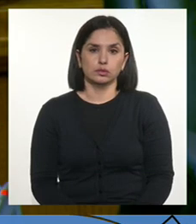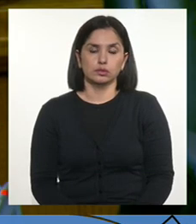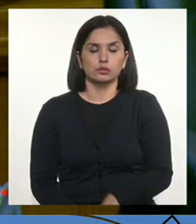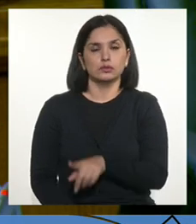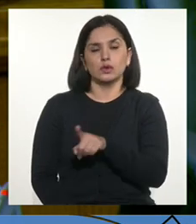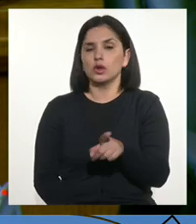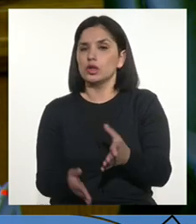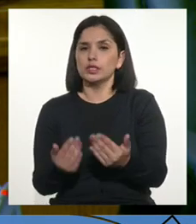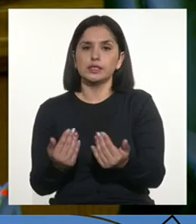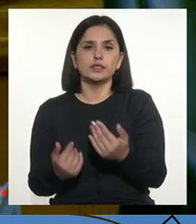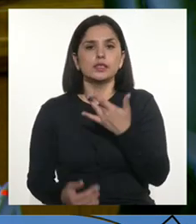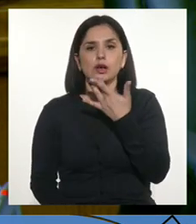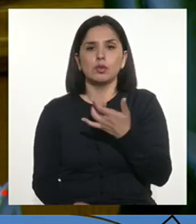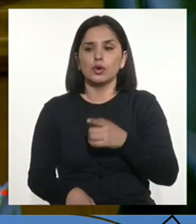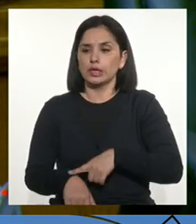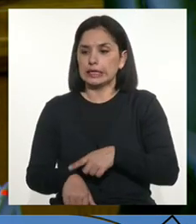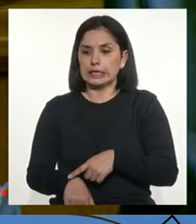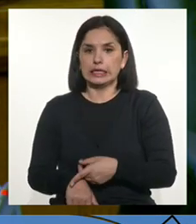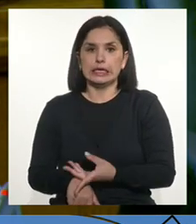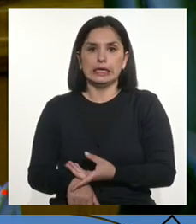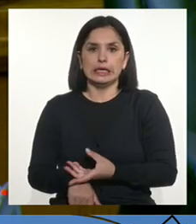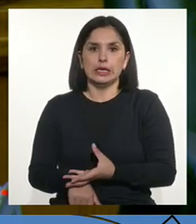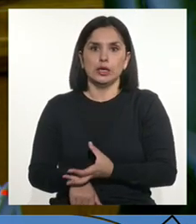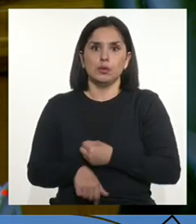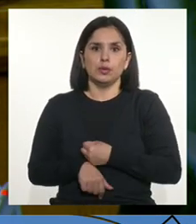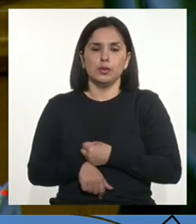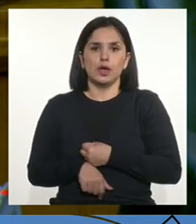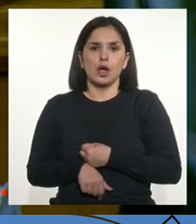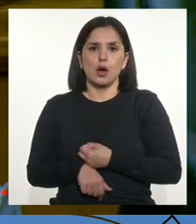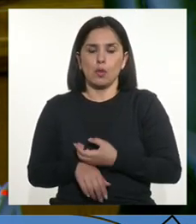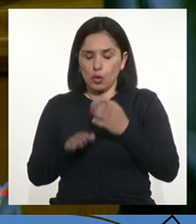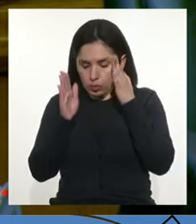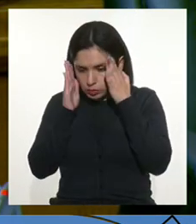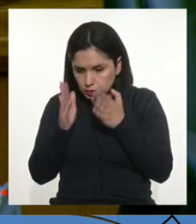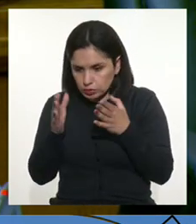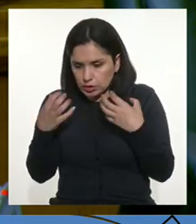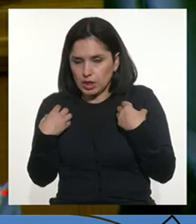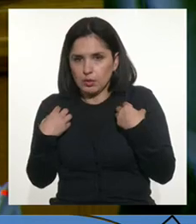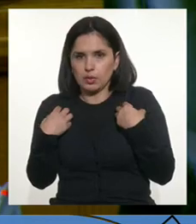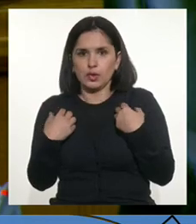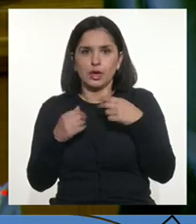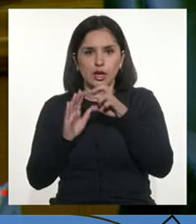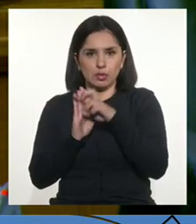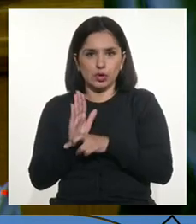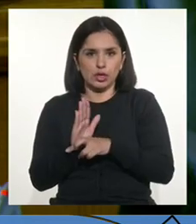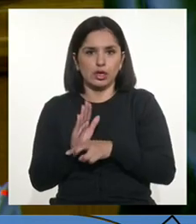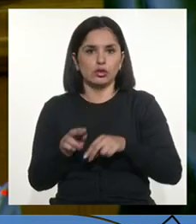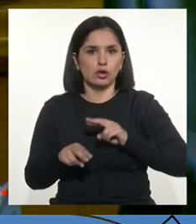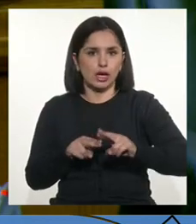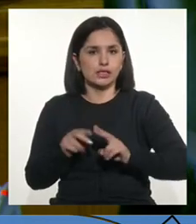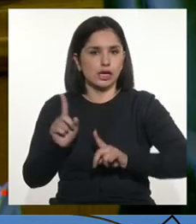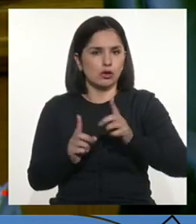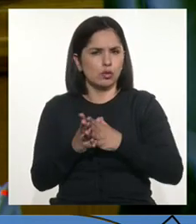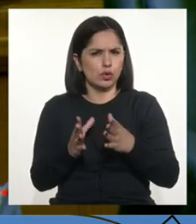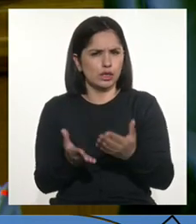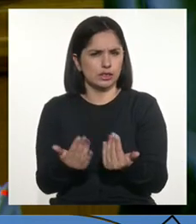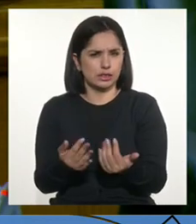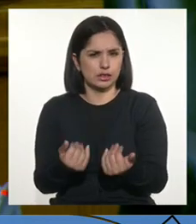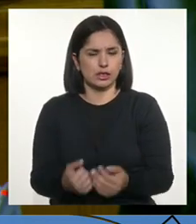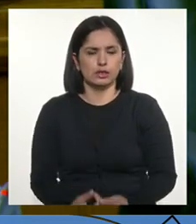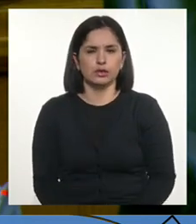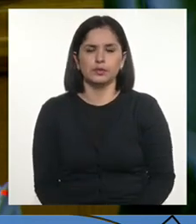no tiene por qué quitarnos tanto tiempo y el proyecto lo que hace es algo que yo creo que es sumamente necesario y de hecho no